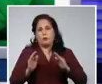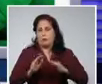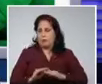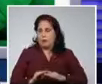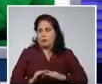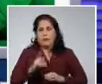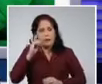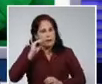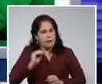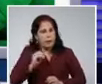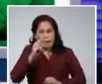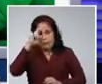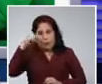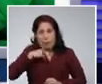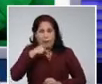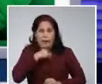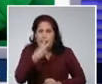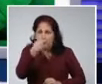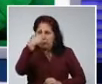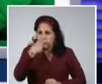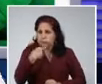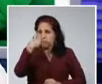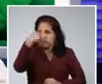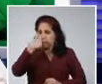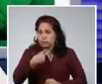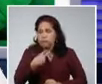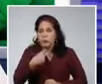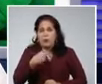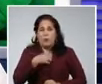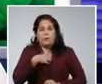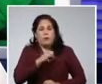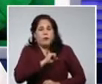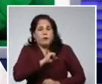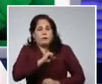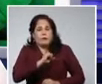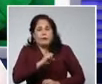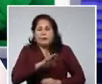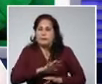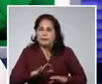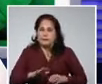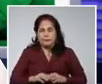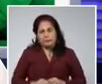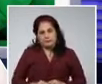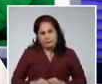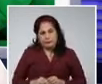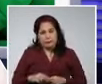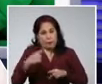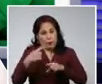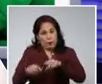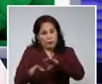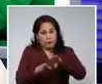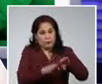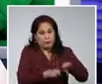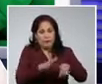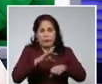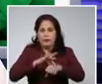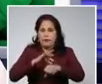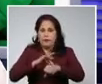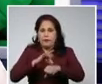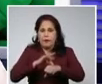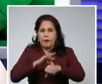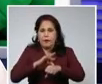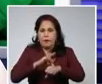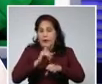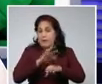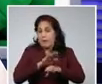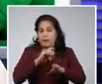maniobras de reanimación cardiopulmonar que se aplicaron. El otro paciente que fallece con la COVID